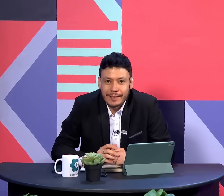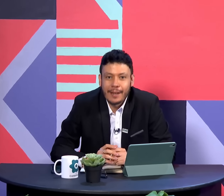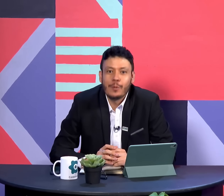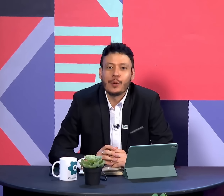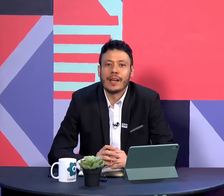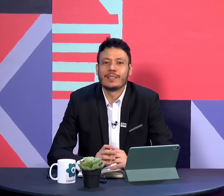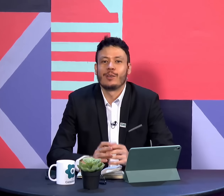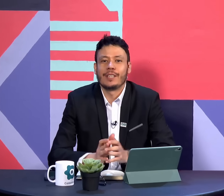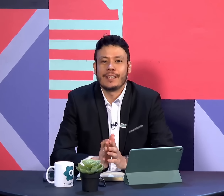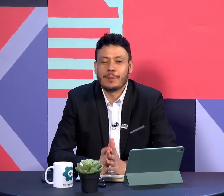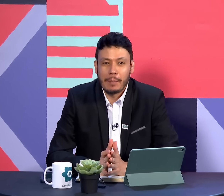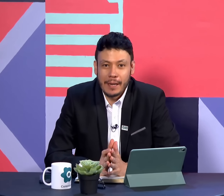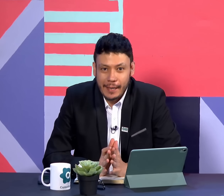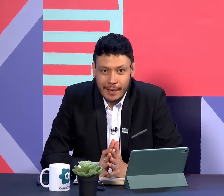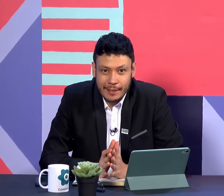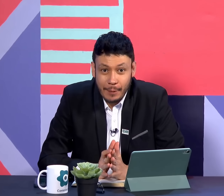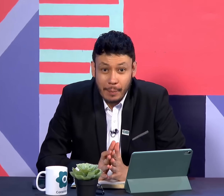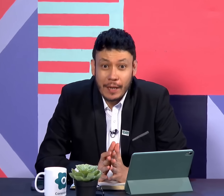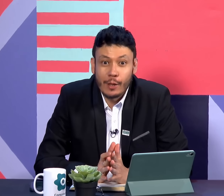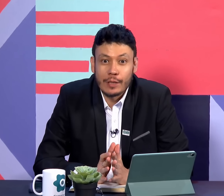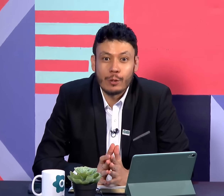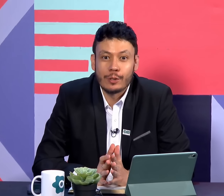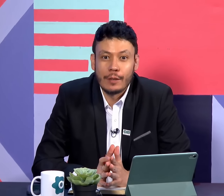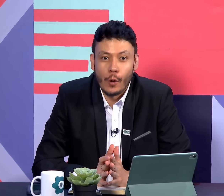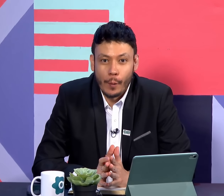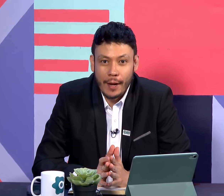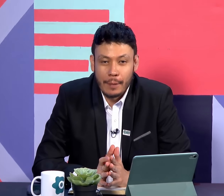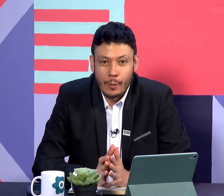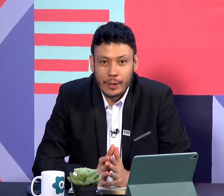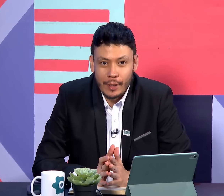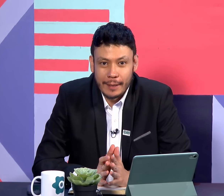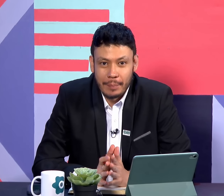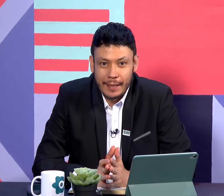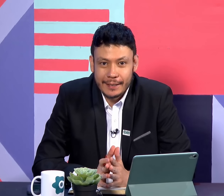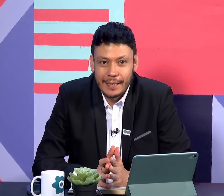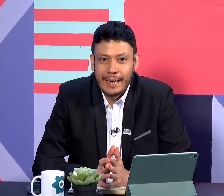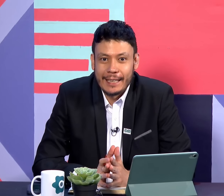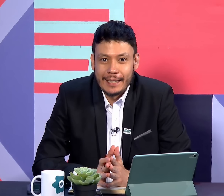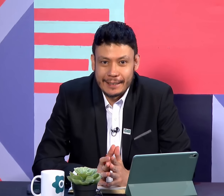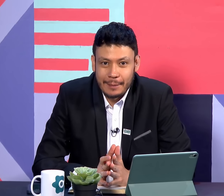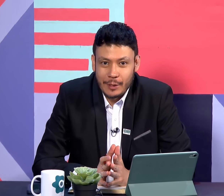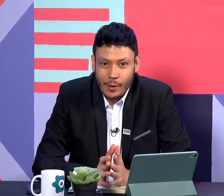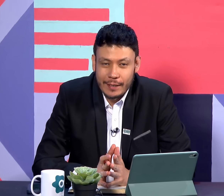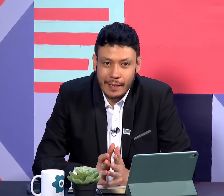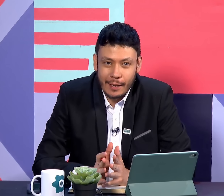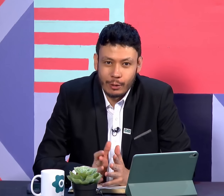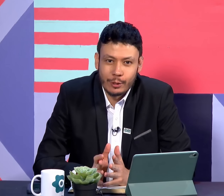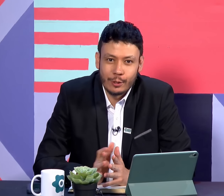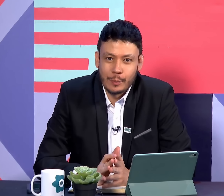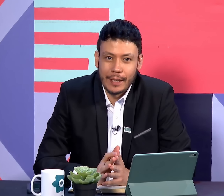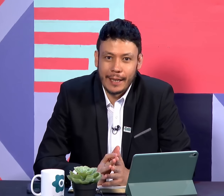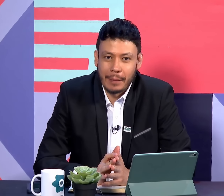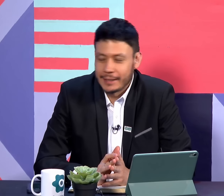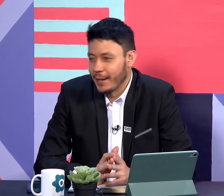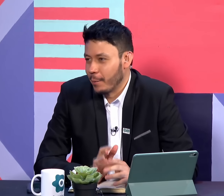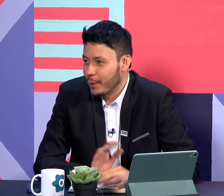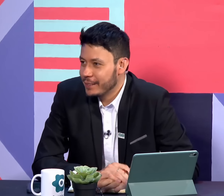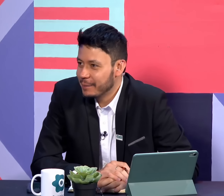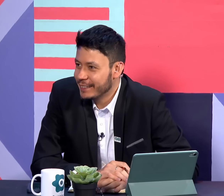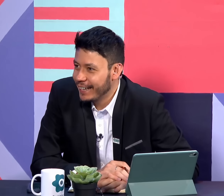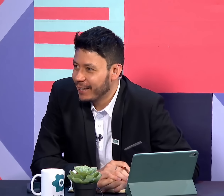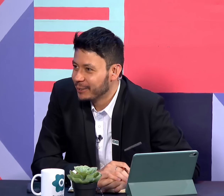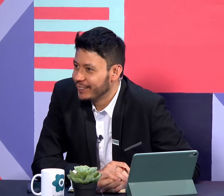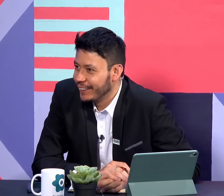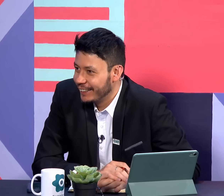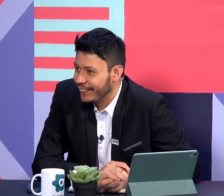Hola, hola, ¿cómo están? Muy buenas noches, bienvenidas y bienvenidos, aunque usted no lo vea. Mi nombre es Jonathan Pérez y en esta emisión está con nosotros mi querida Marcela Román. ¿Cómo